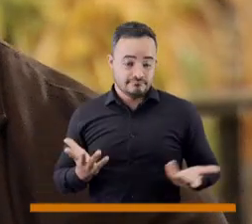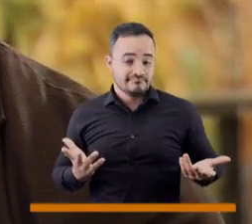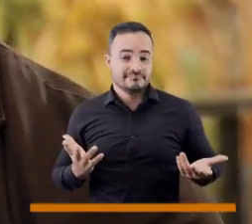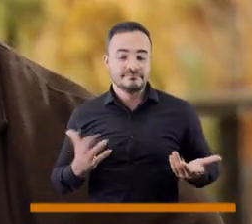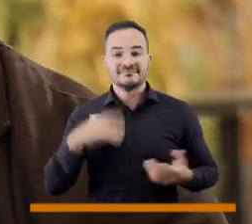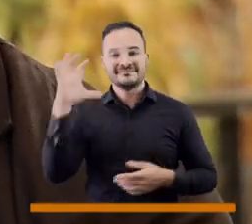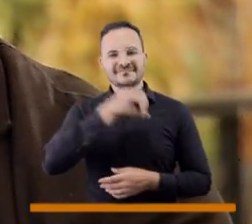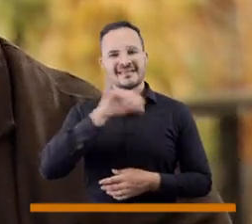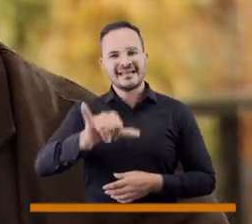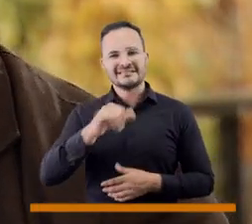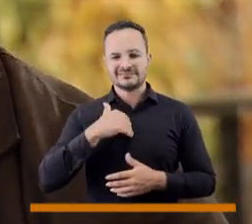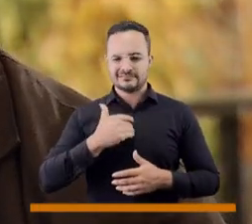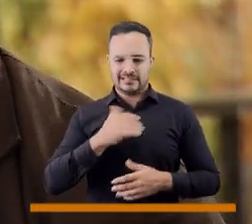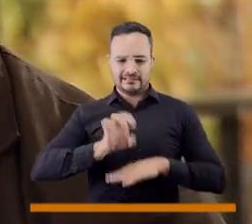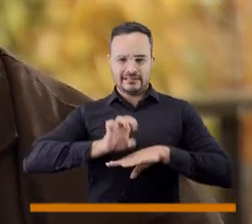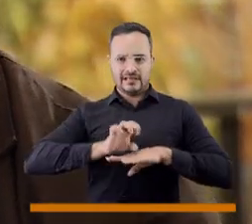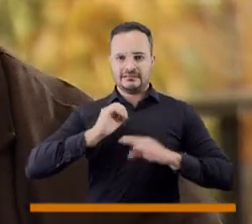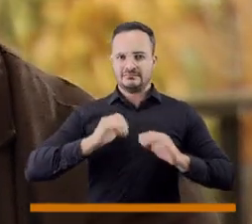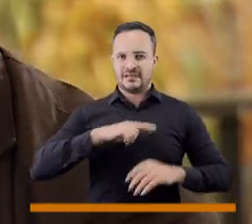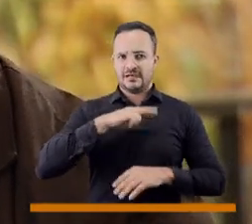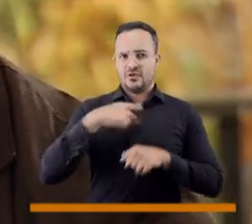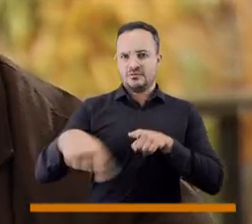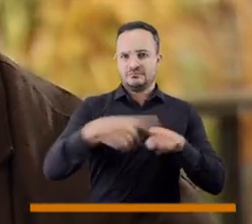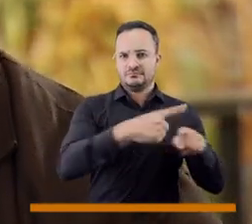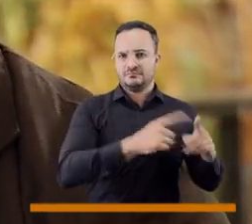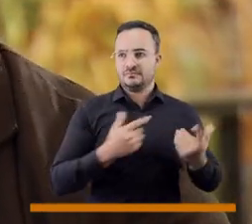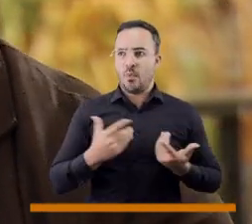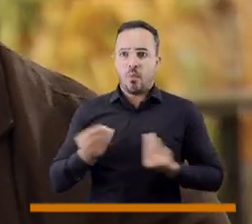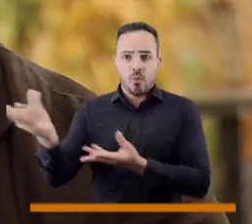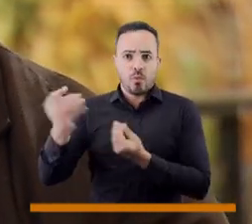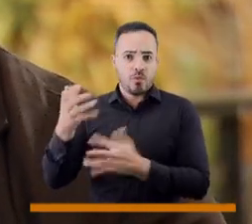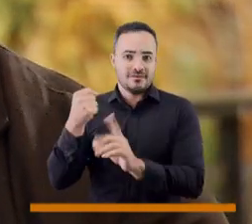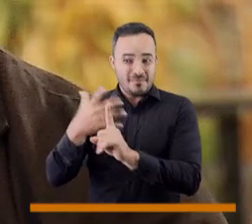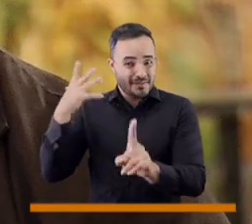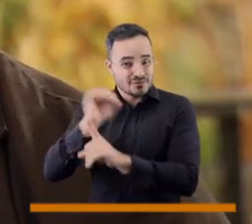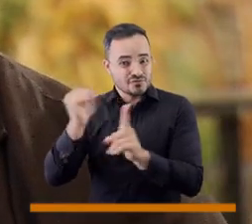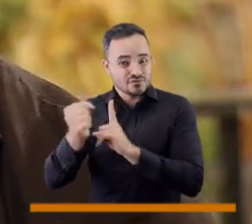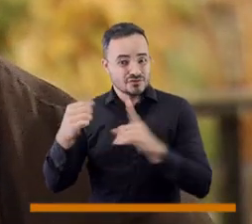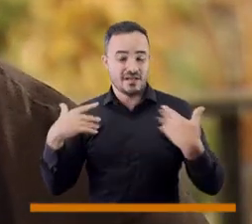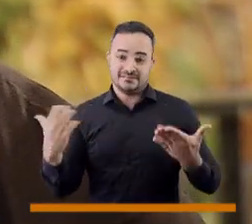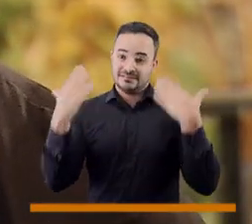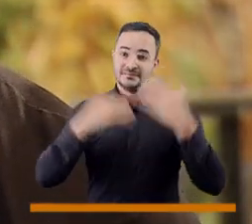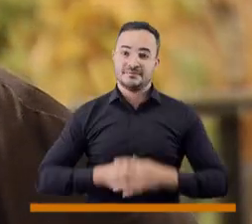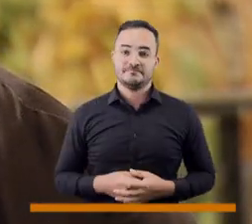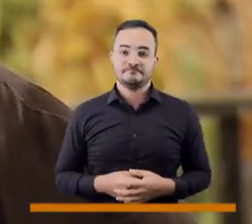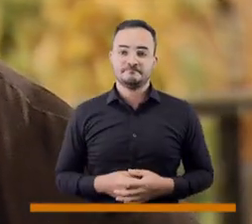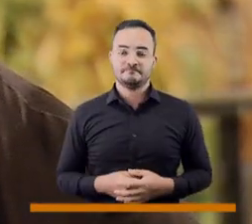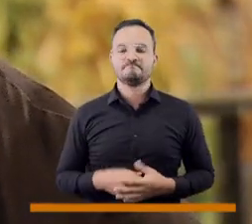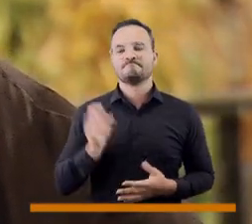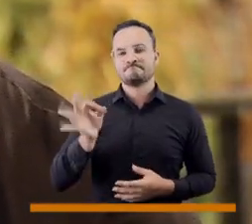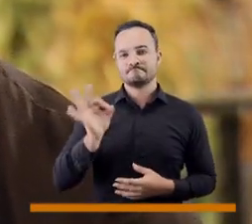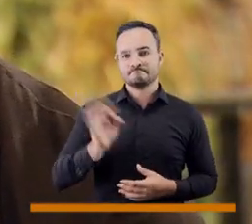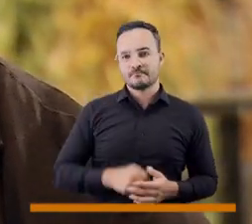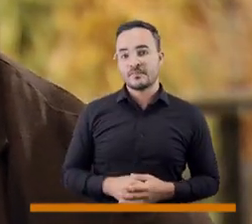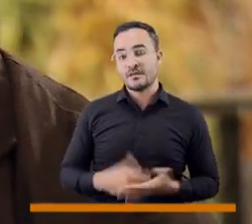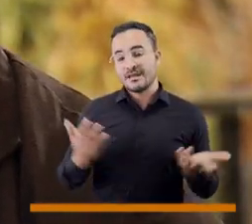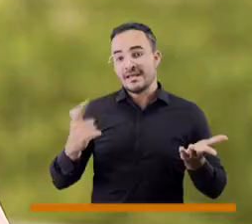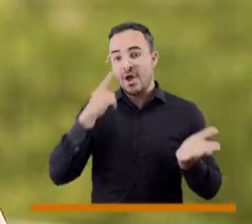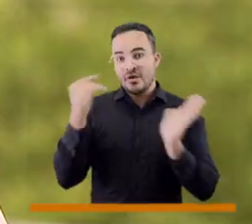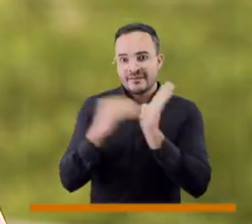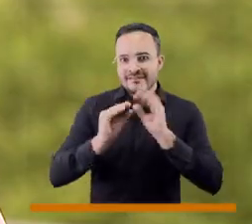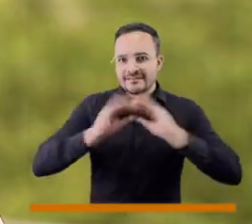ver cómo la parte social, que el aporte social que nosotros como entidades religiosas estamos dando a la ciudad es bastante significativo.